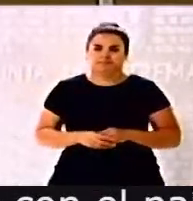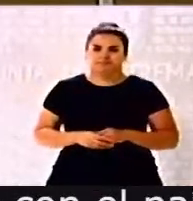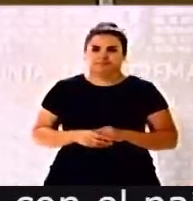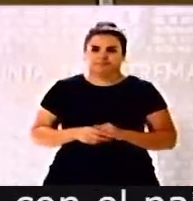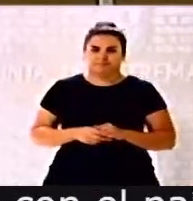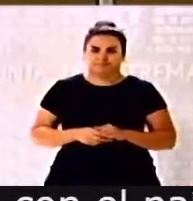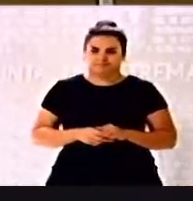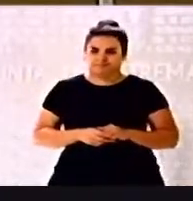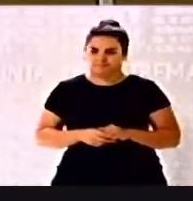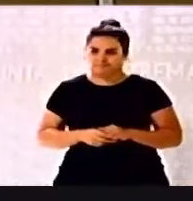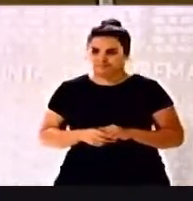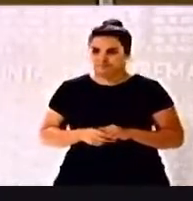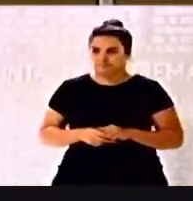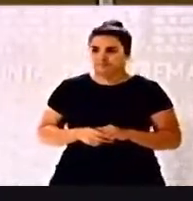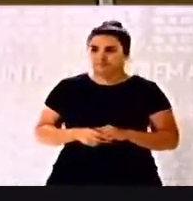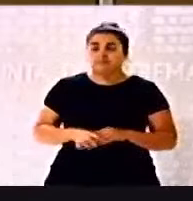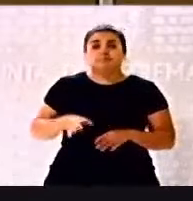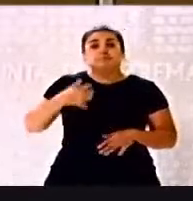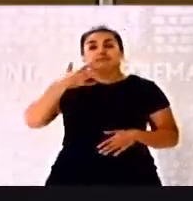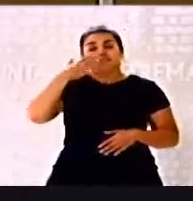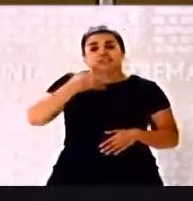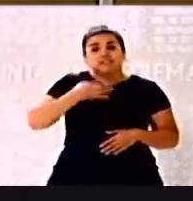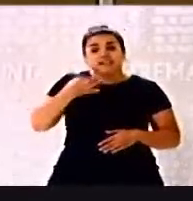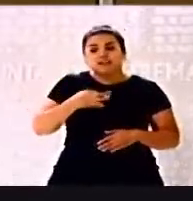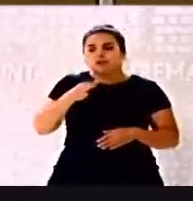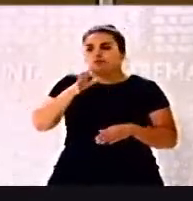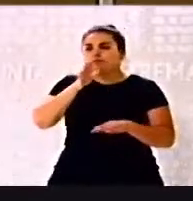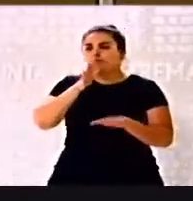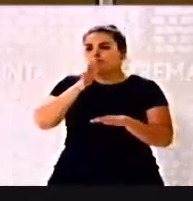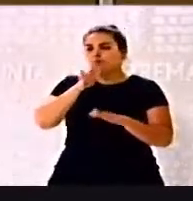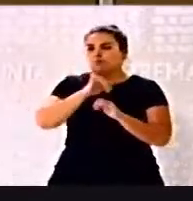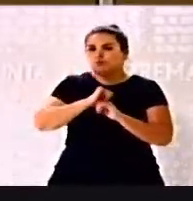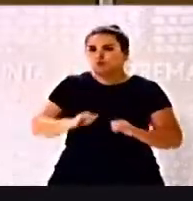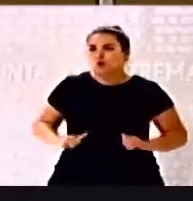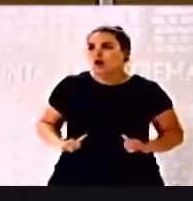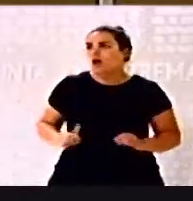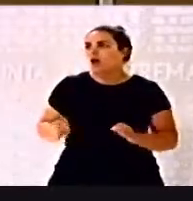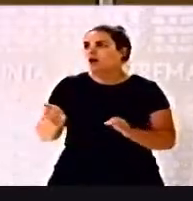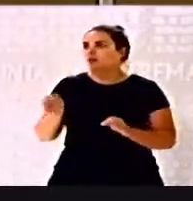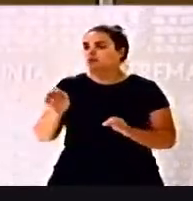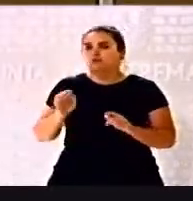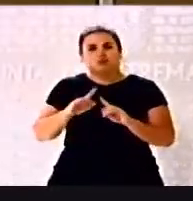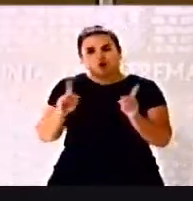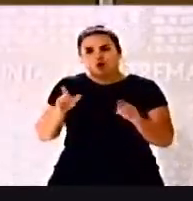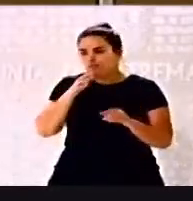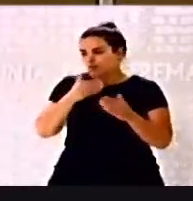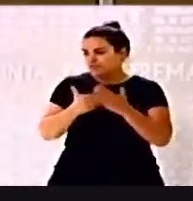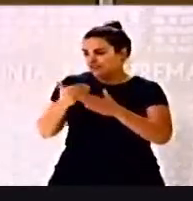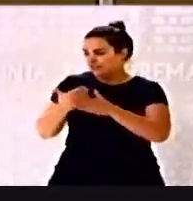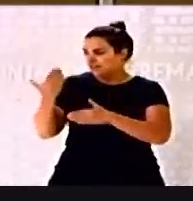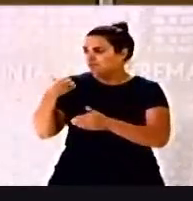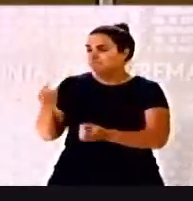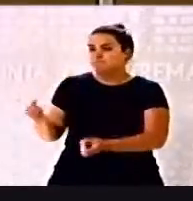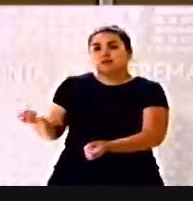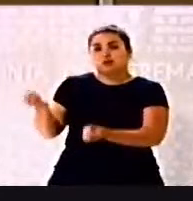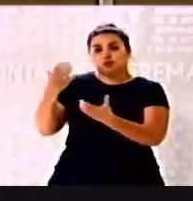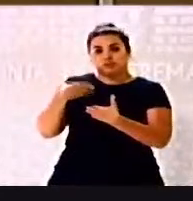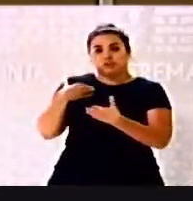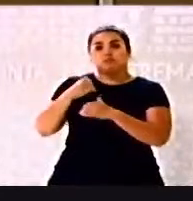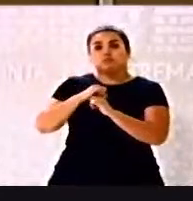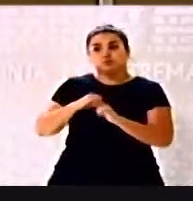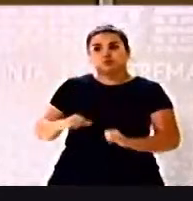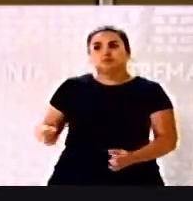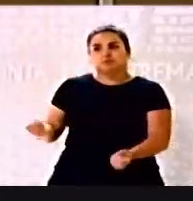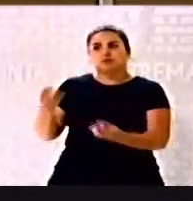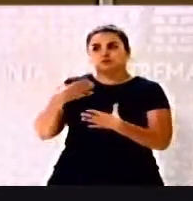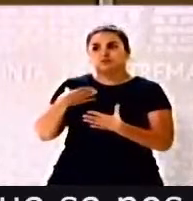No en realidad porque sea el país vecino o no sino porque en los últimos días se nos ha comunicado desde Portugal que ha